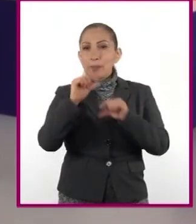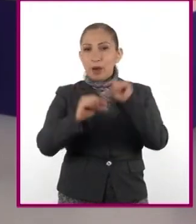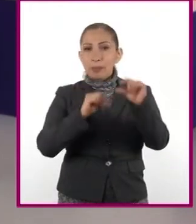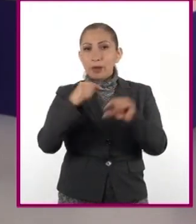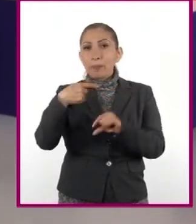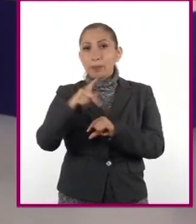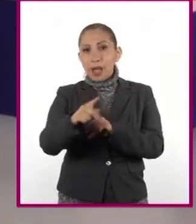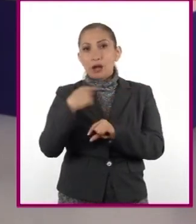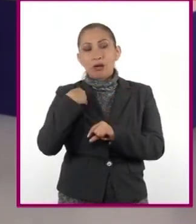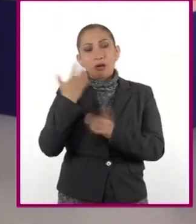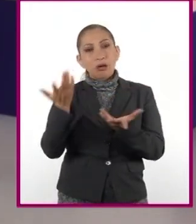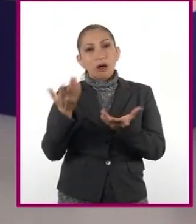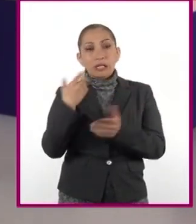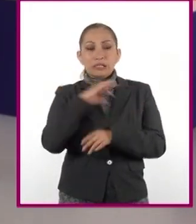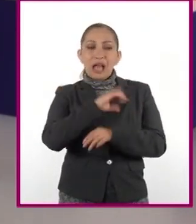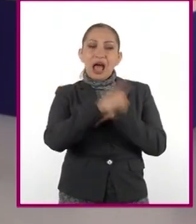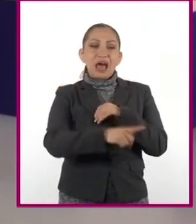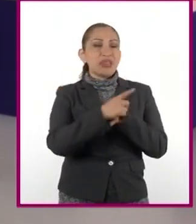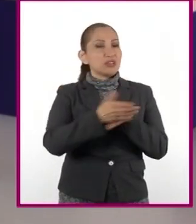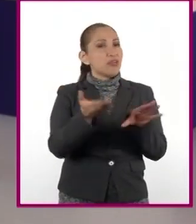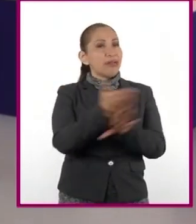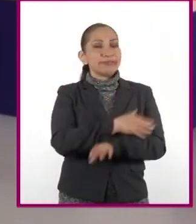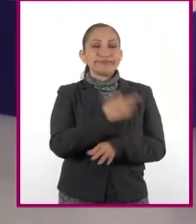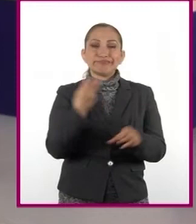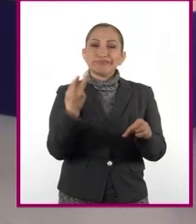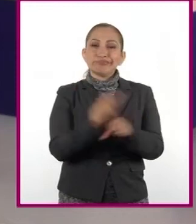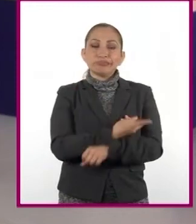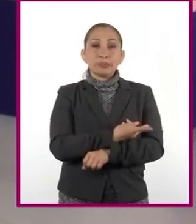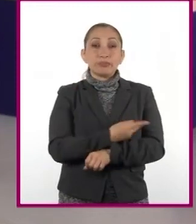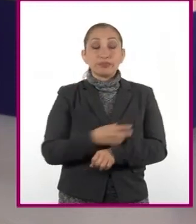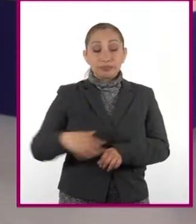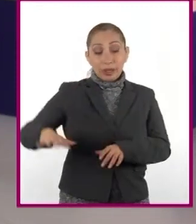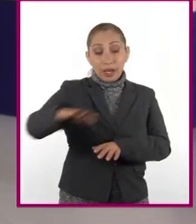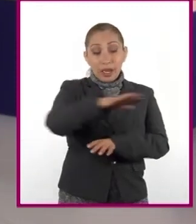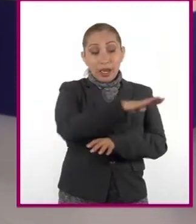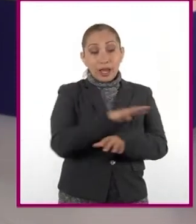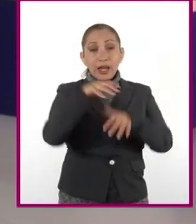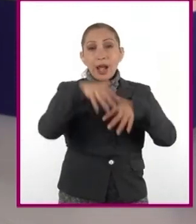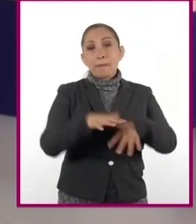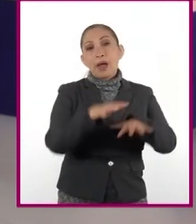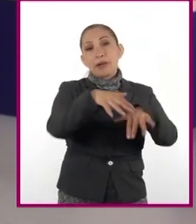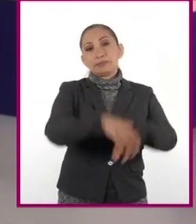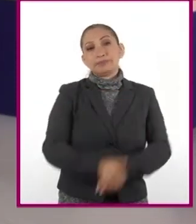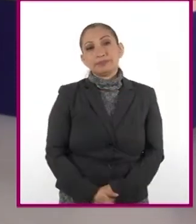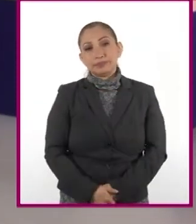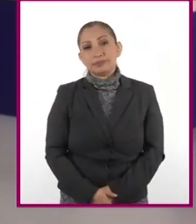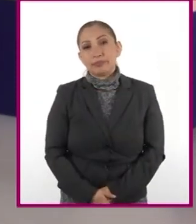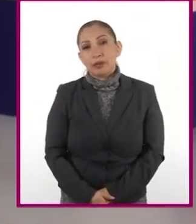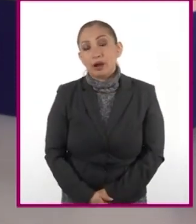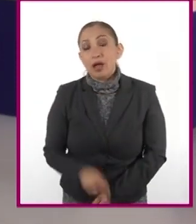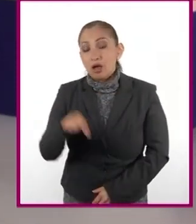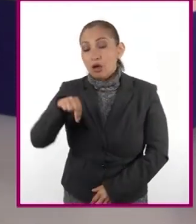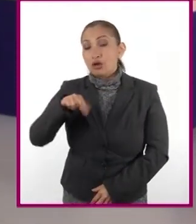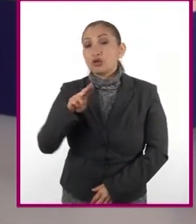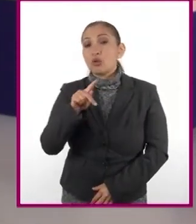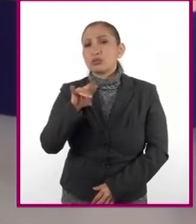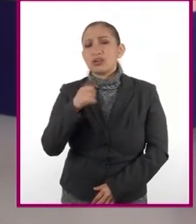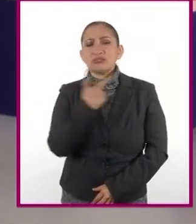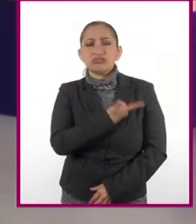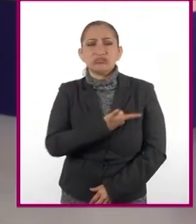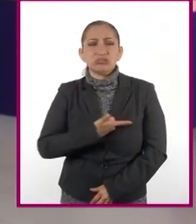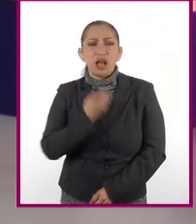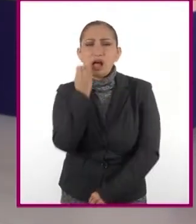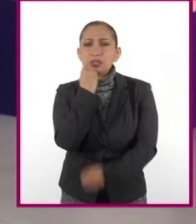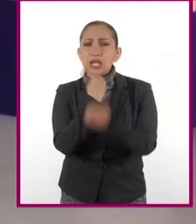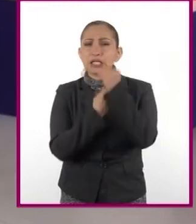pero mucho del mal ya estaba hecho en el ecosistema marino. A las nutrias les encanta